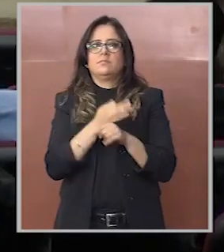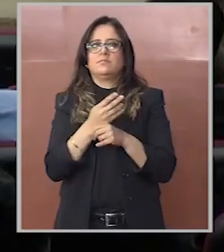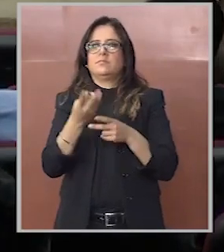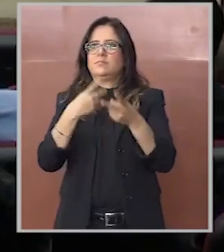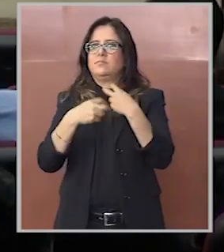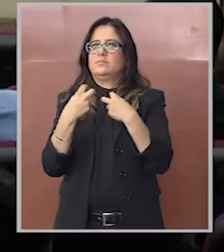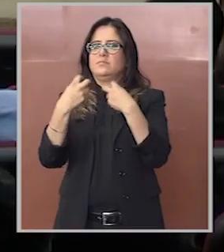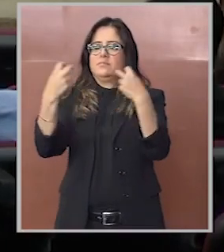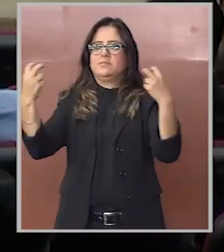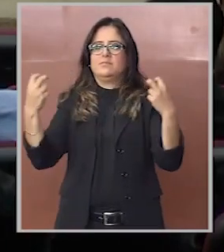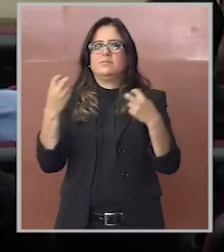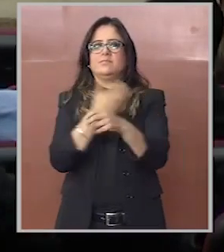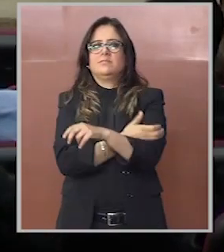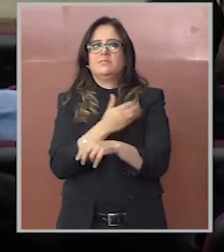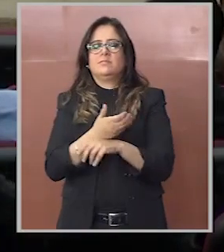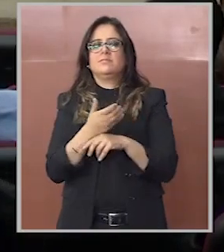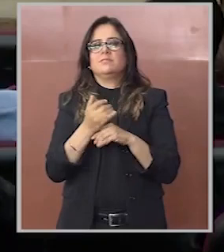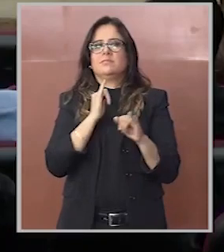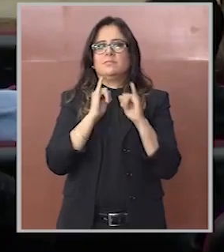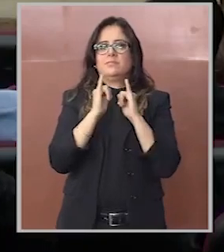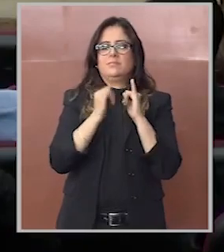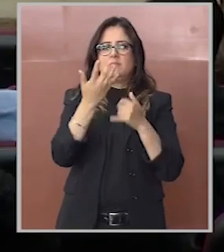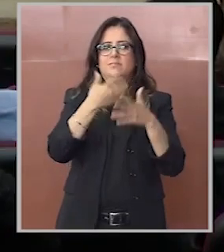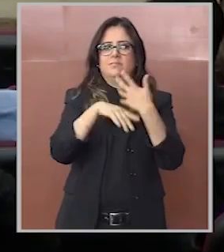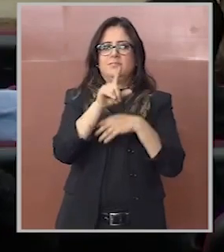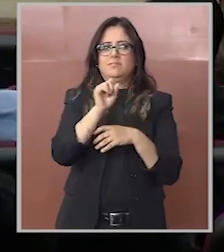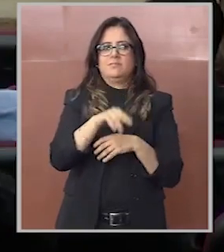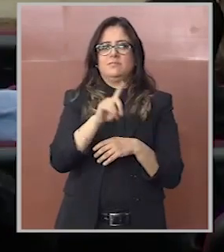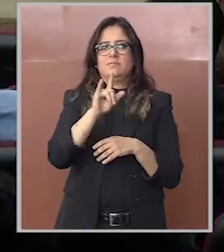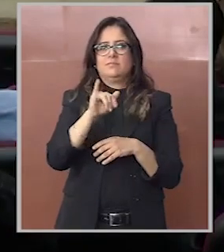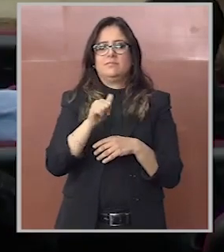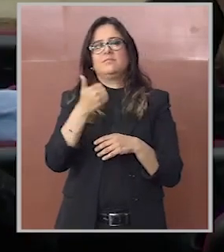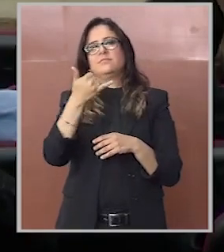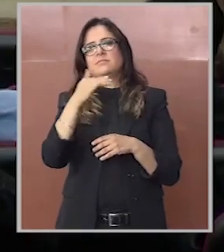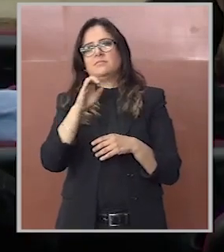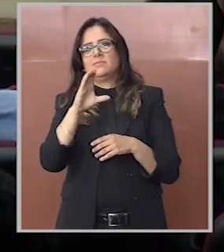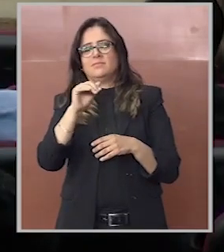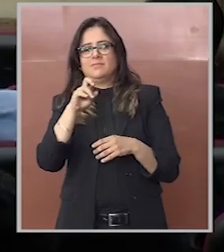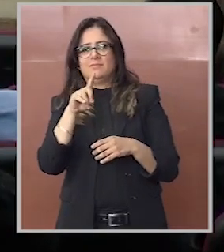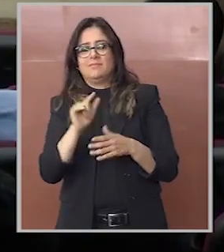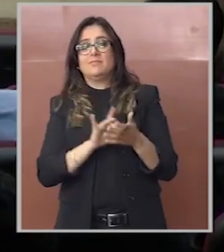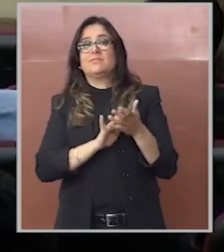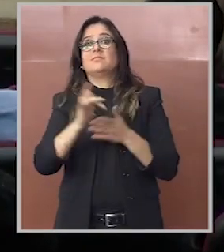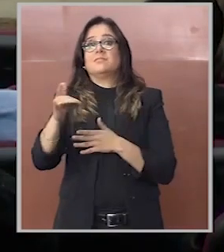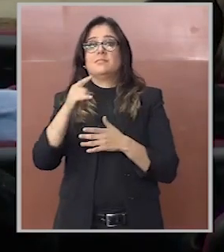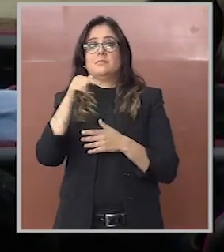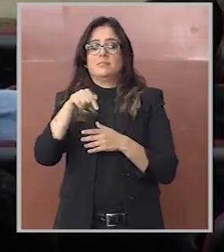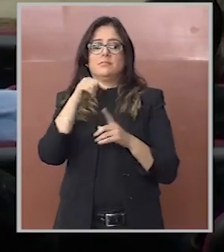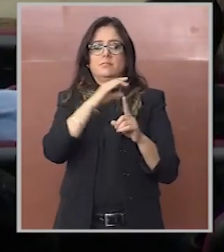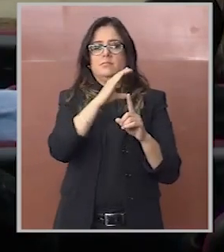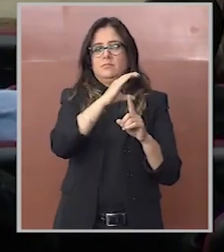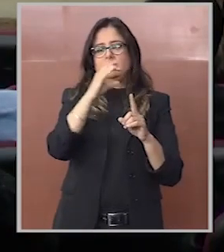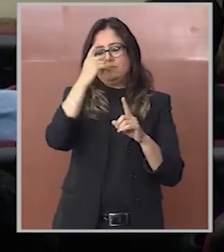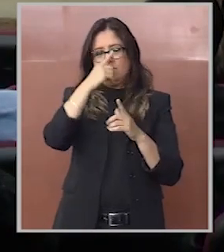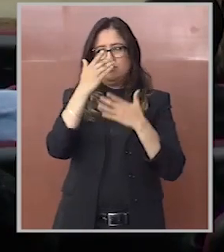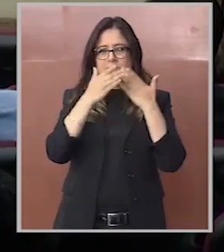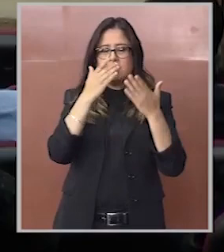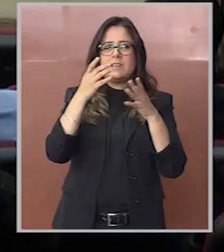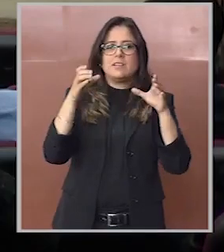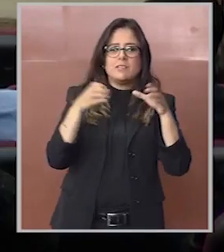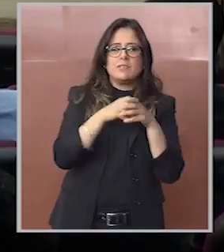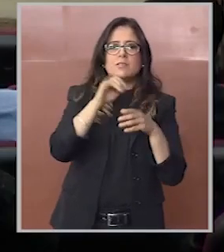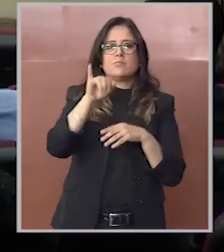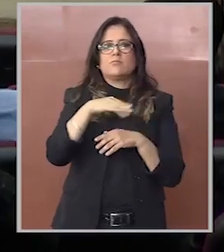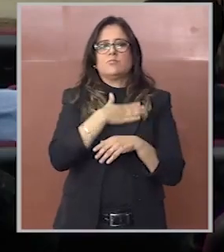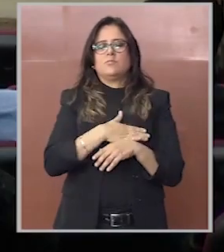caneda gracias al centro de estudios constitucionales por apoyo a justicia TV al centro de estudios constitucionales y bueno que